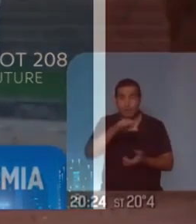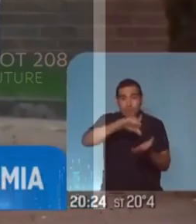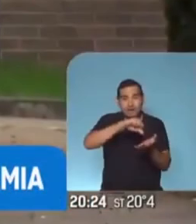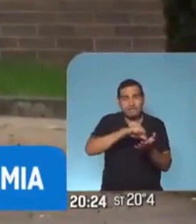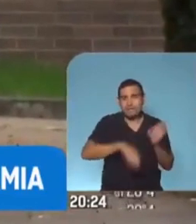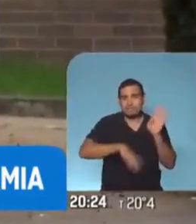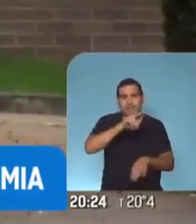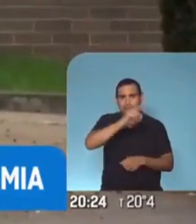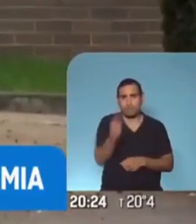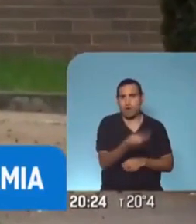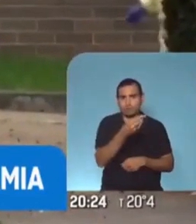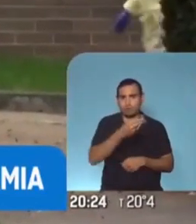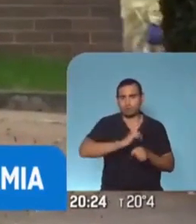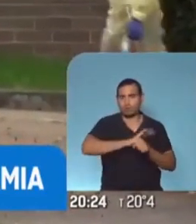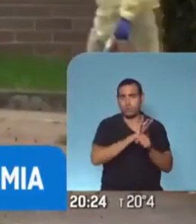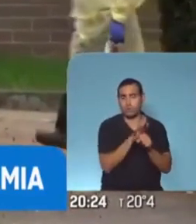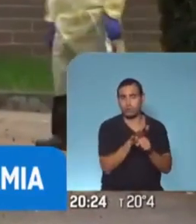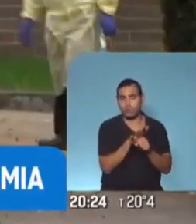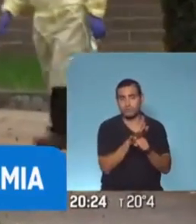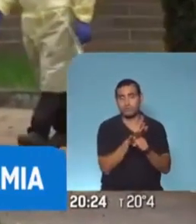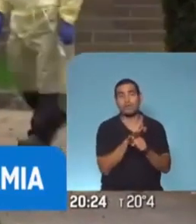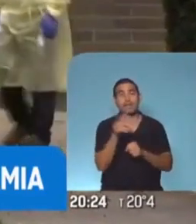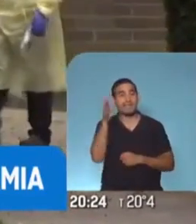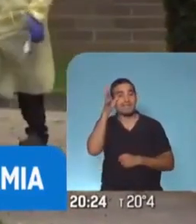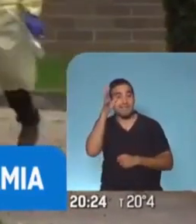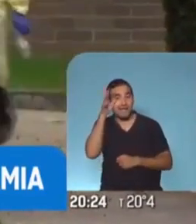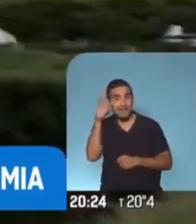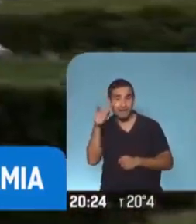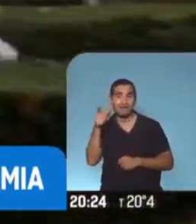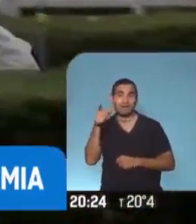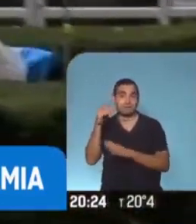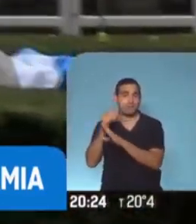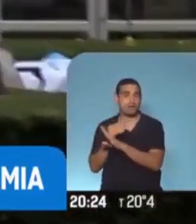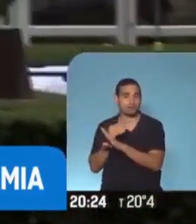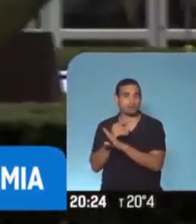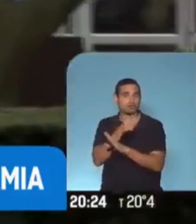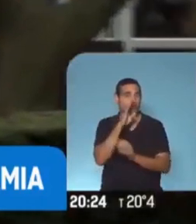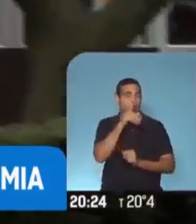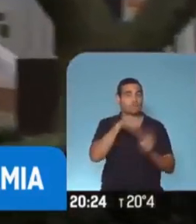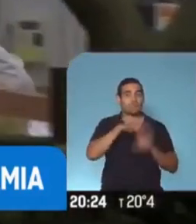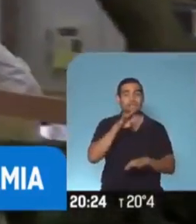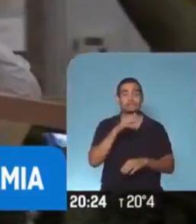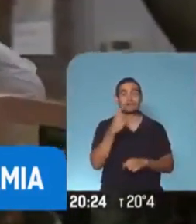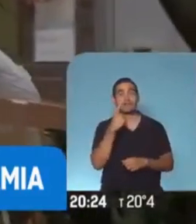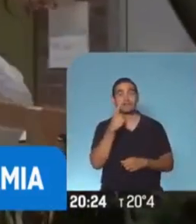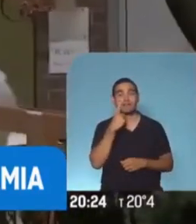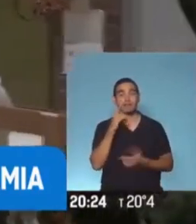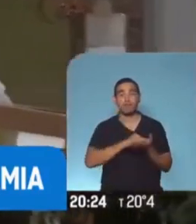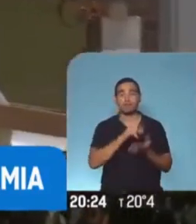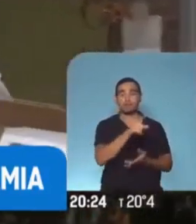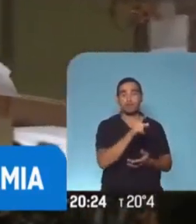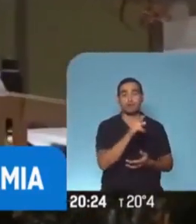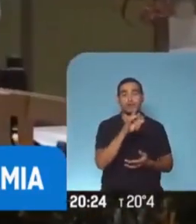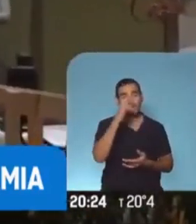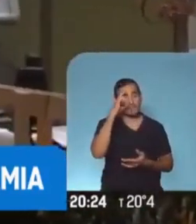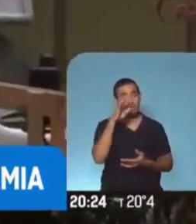situación. Hemos leído acerca del fallecimiento de personas que, sin seguro, no recibieron atención médica. El contraste